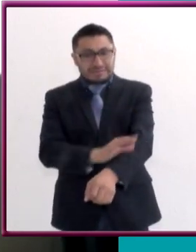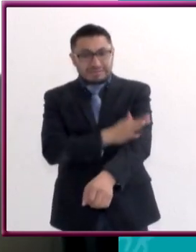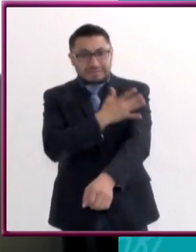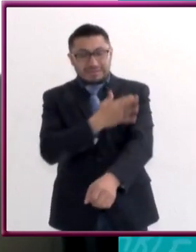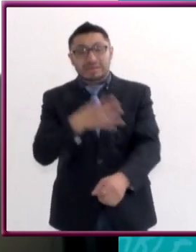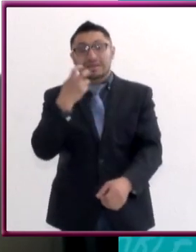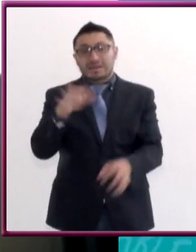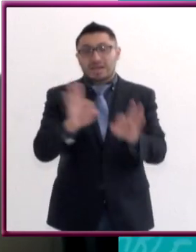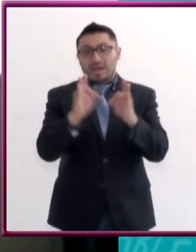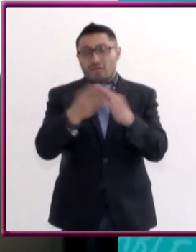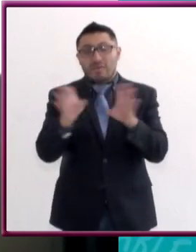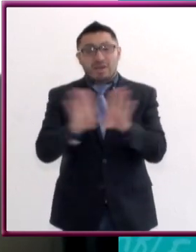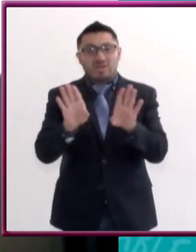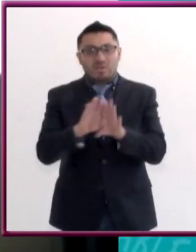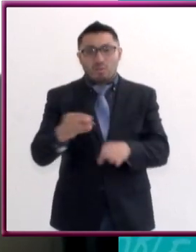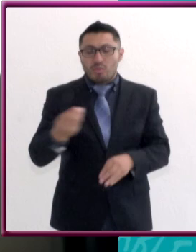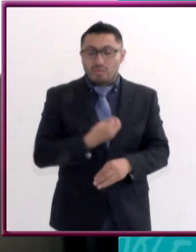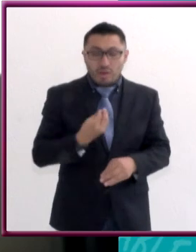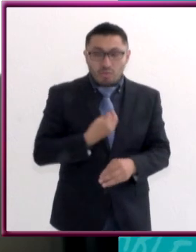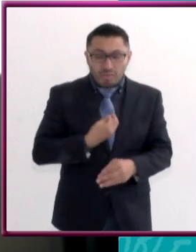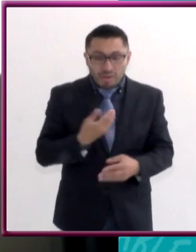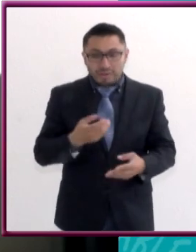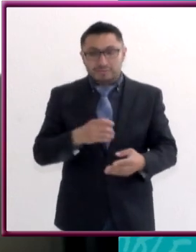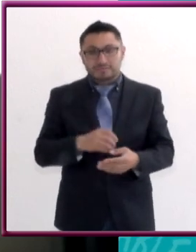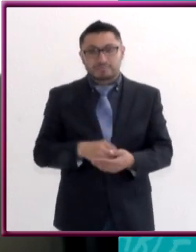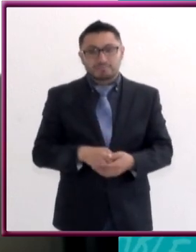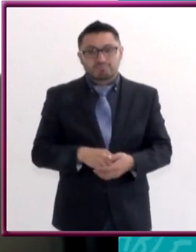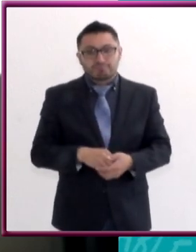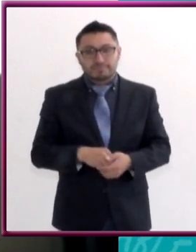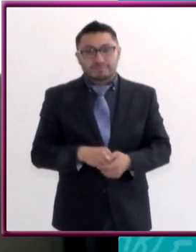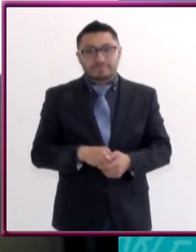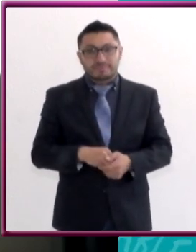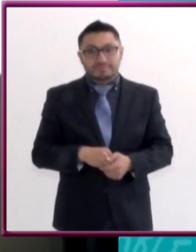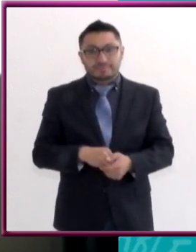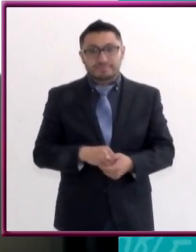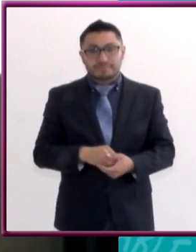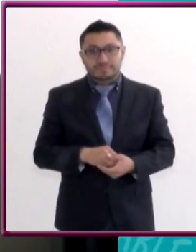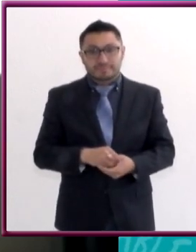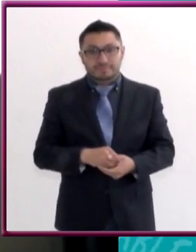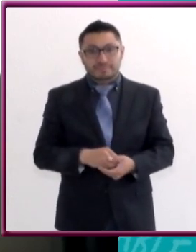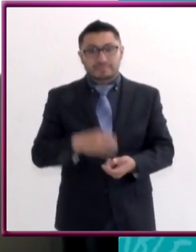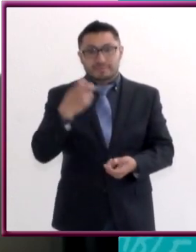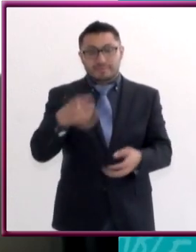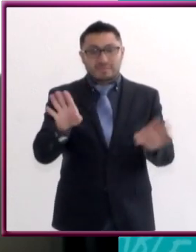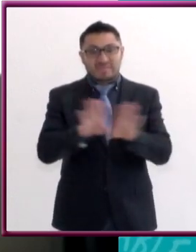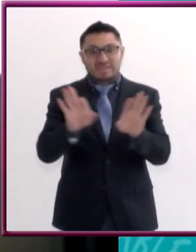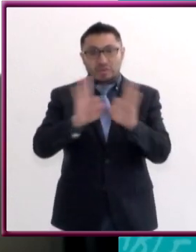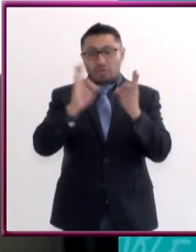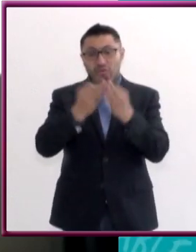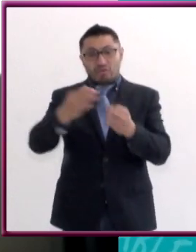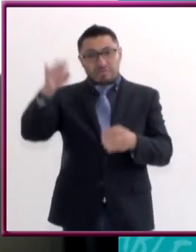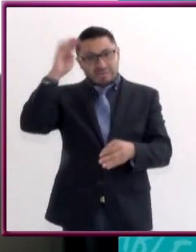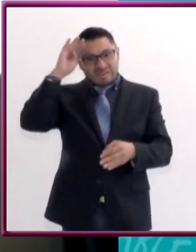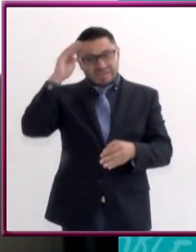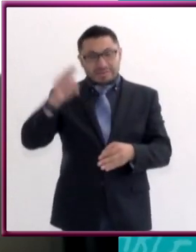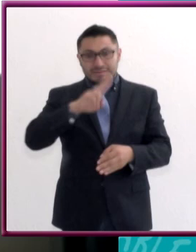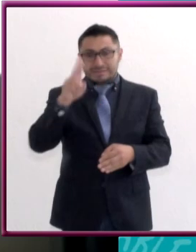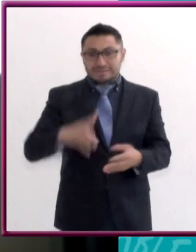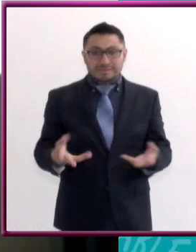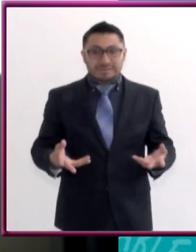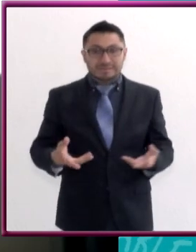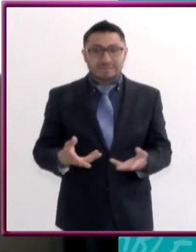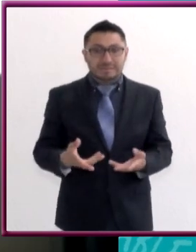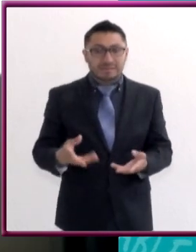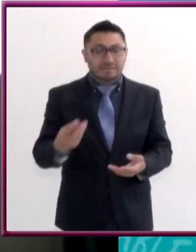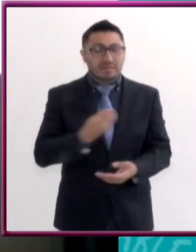represión es justamente querer mantener allá en lo inconsciente, en lo no hablado, ni siquiera pensado, aquello que